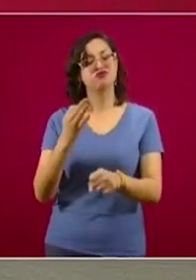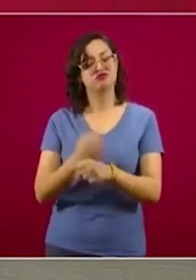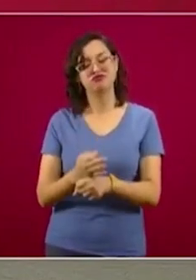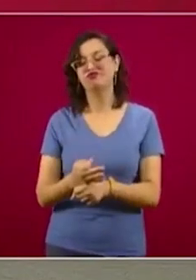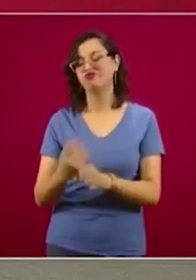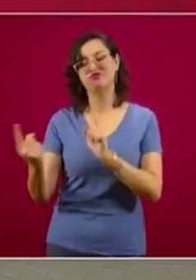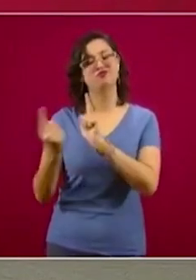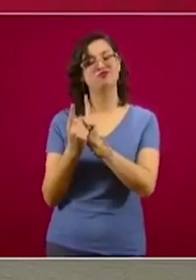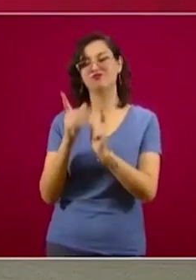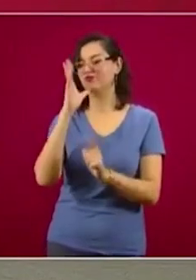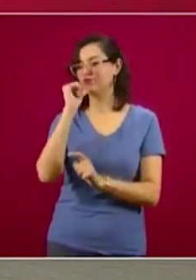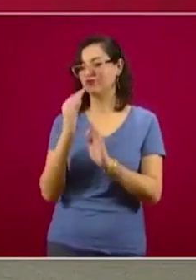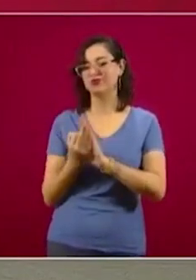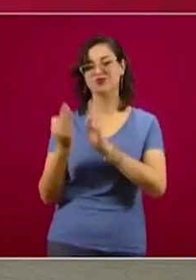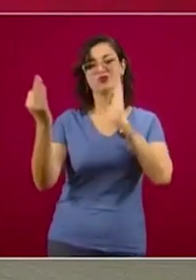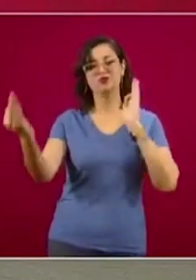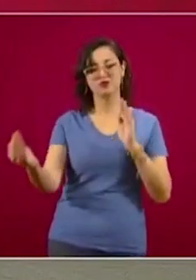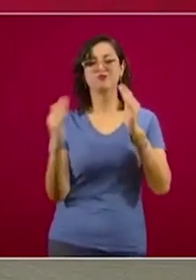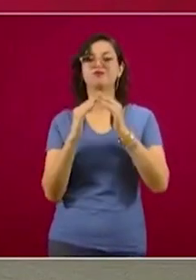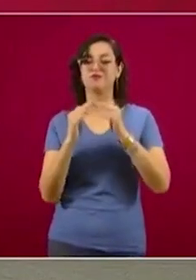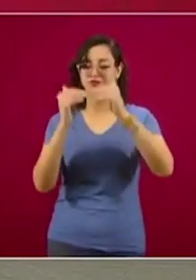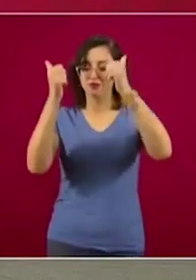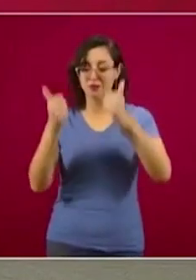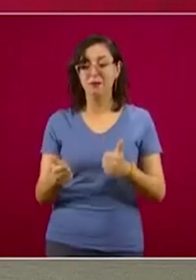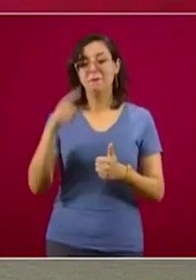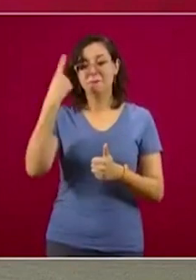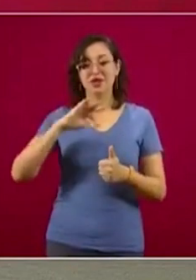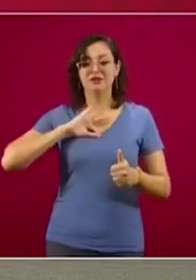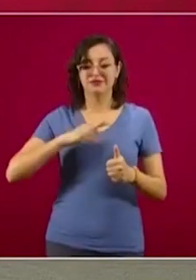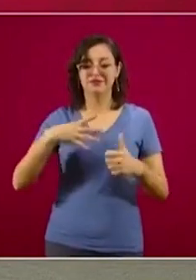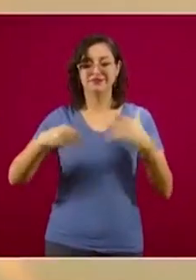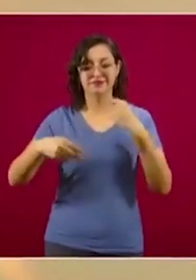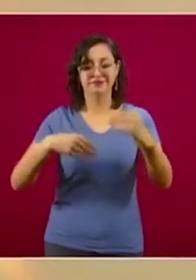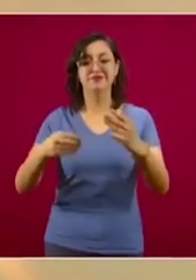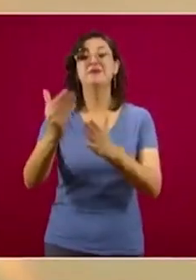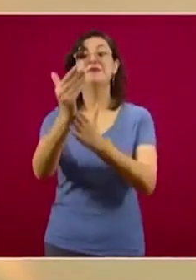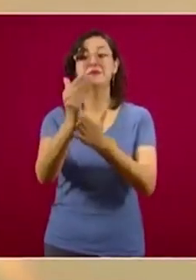físicamente quédense ahí. Esto va a hacer que haya menos contagios